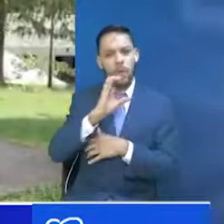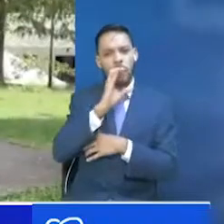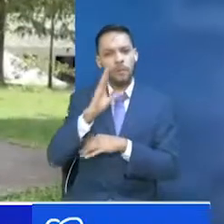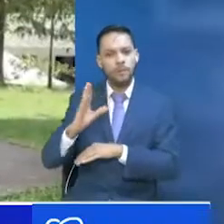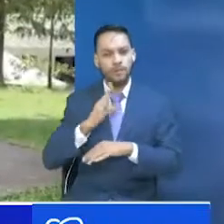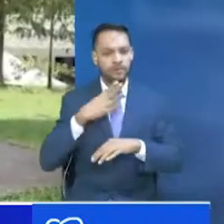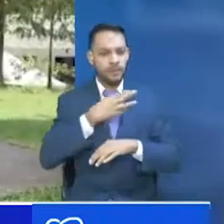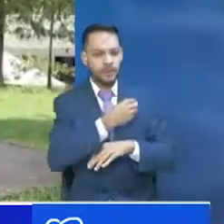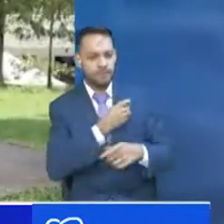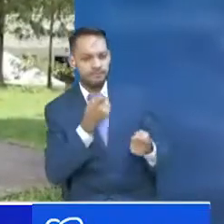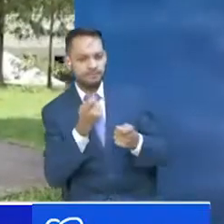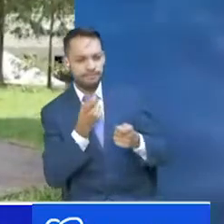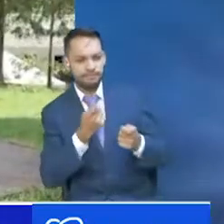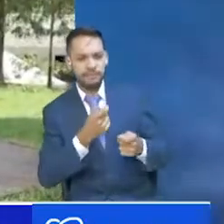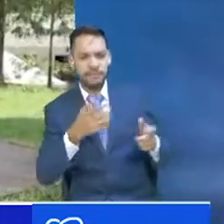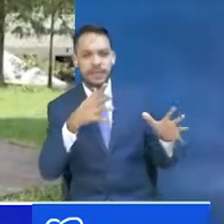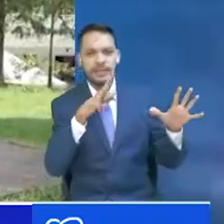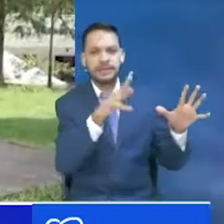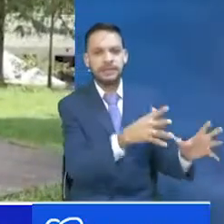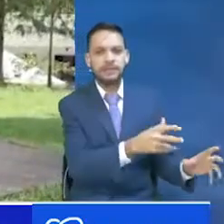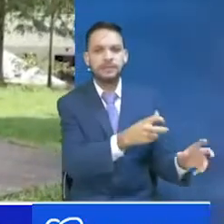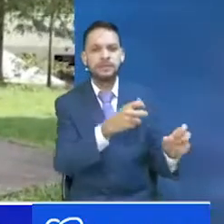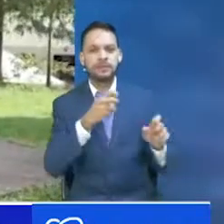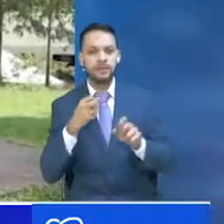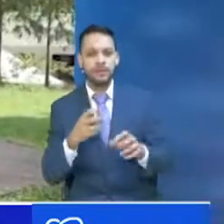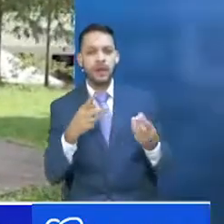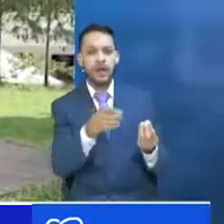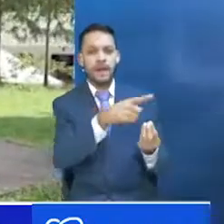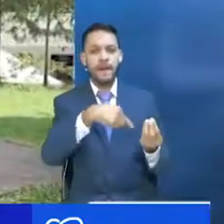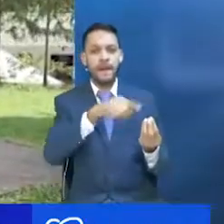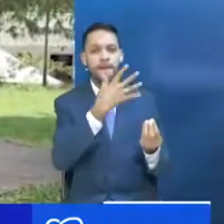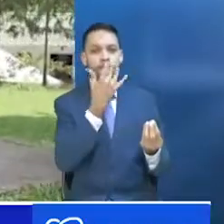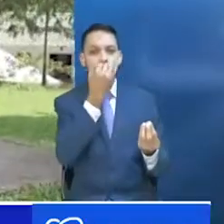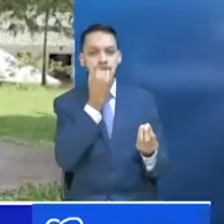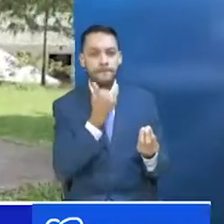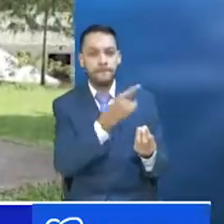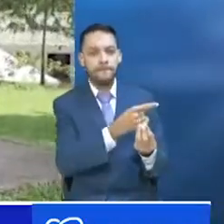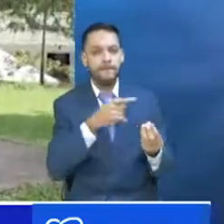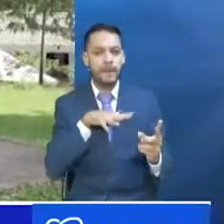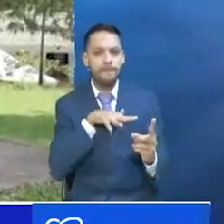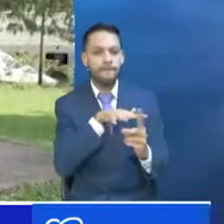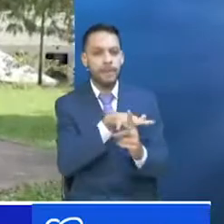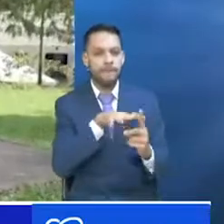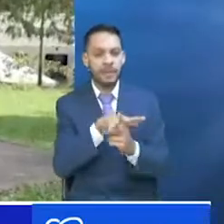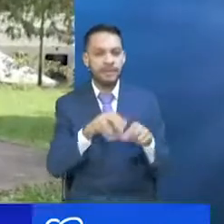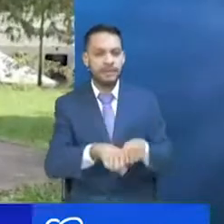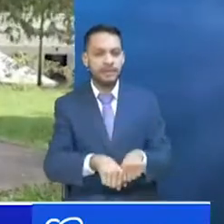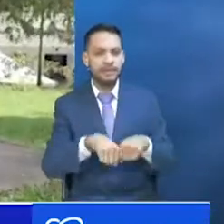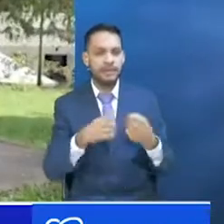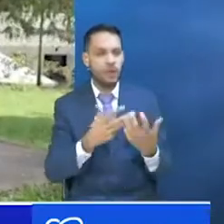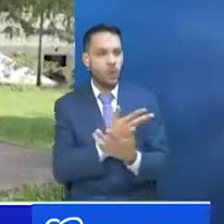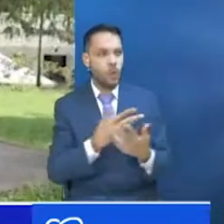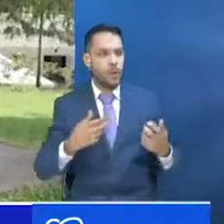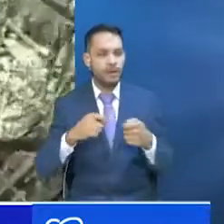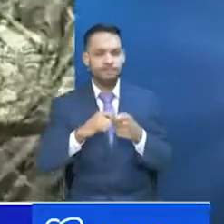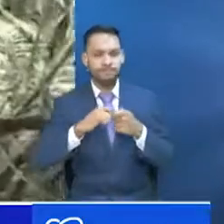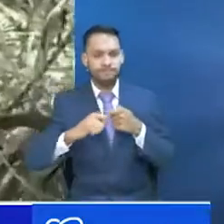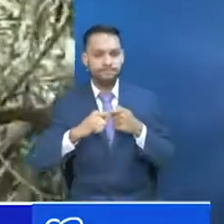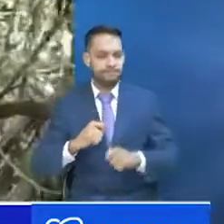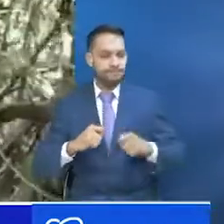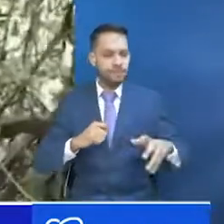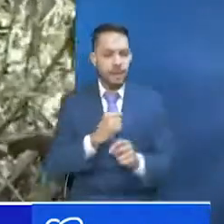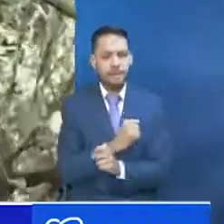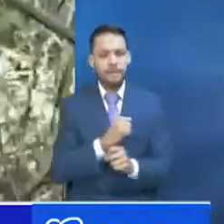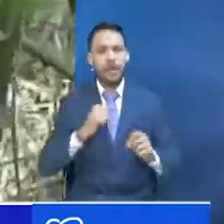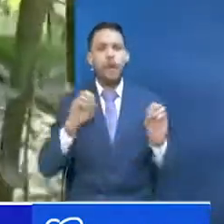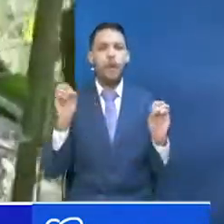resultado se logra evitar que esta estructura afectará a más de 1300 personas con estas minas antipersonal el